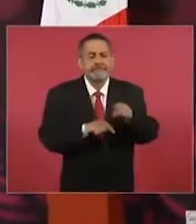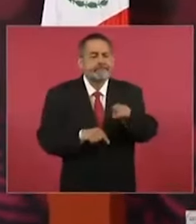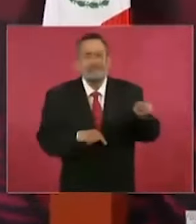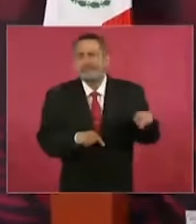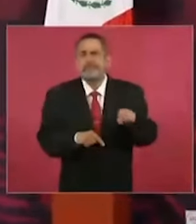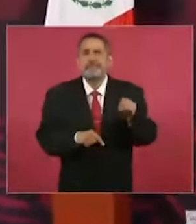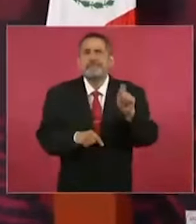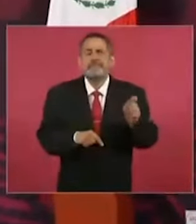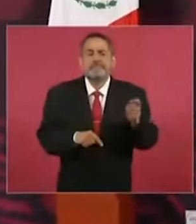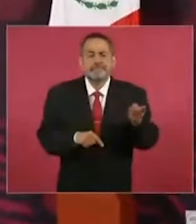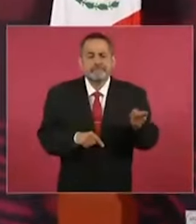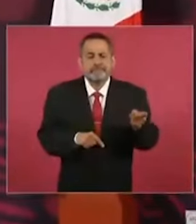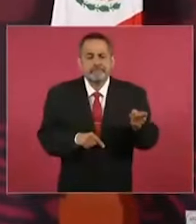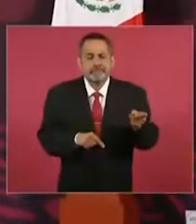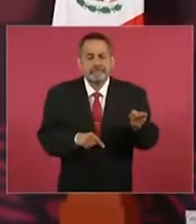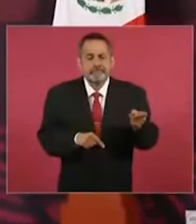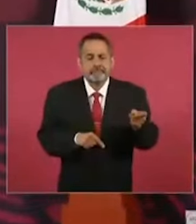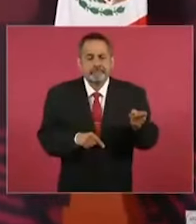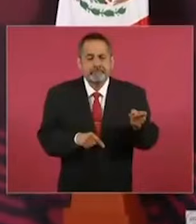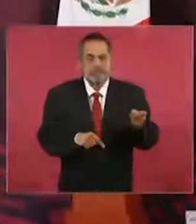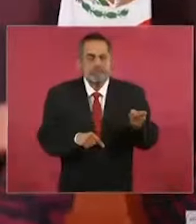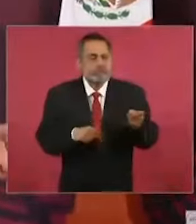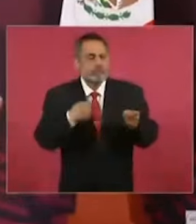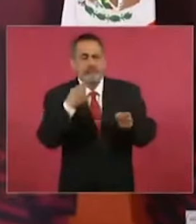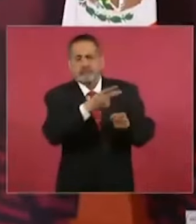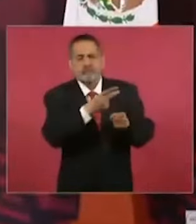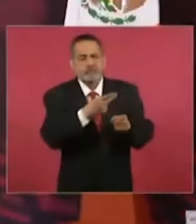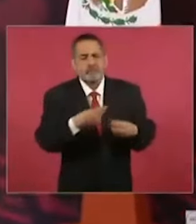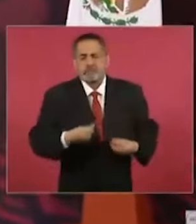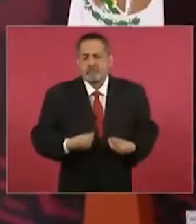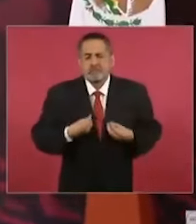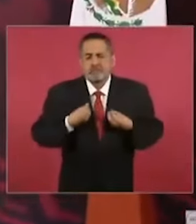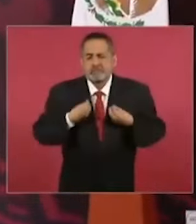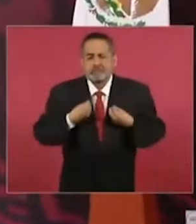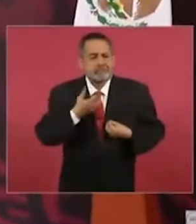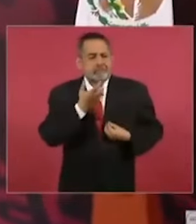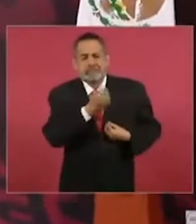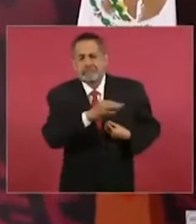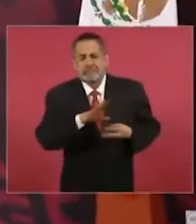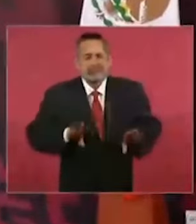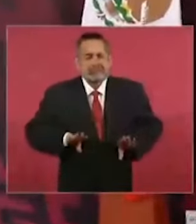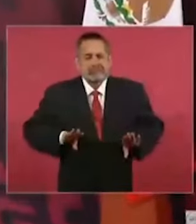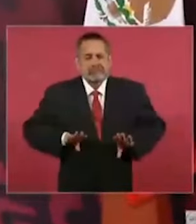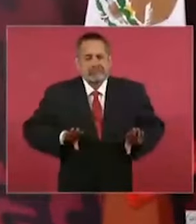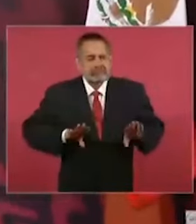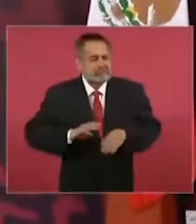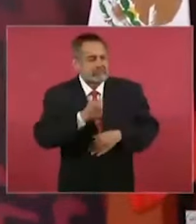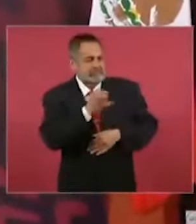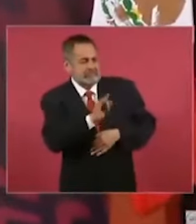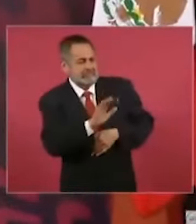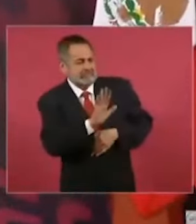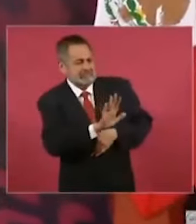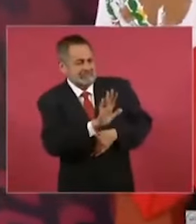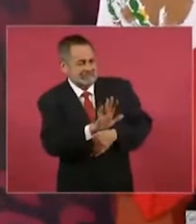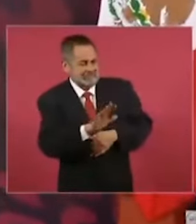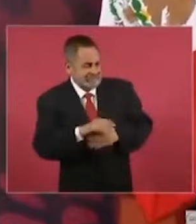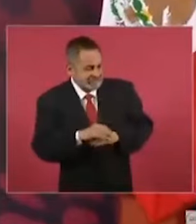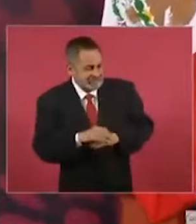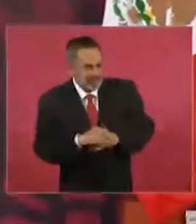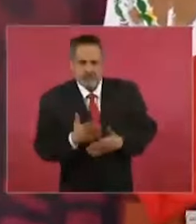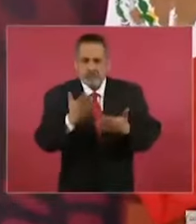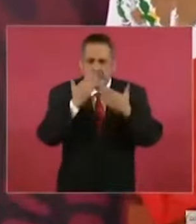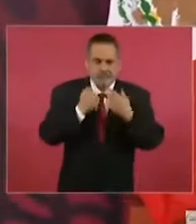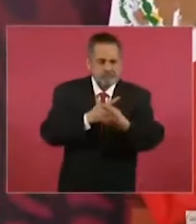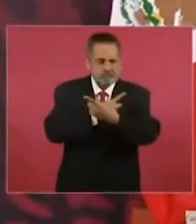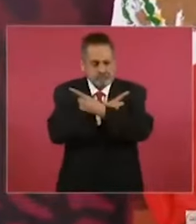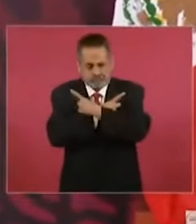estado utilizando esta línea aérea para viajar a los estados donde el presidente realiza giras y comentaban pues sí hemos tenido problemas